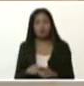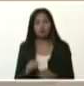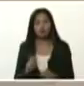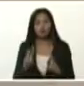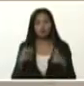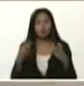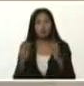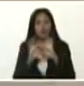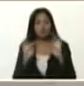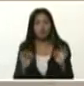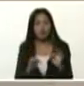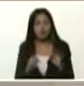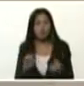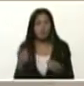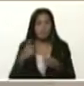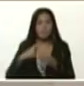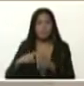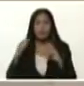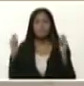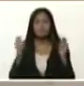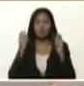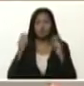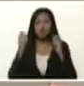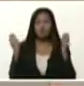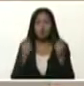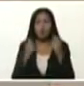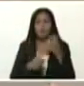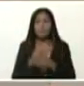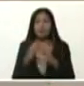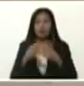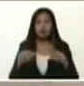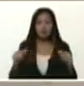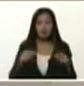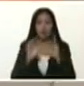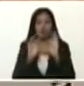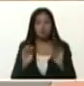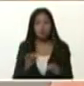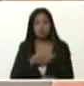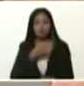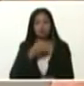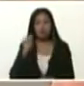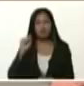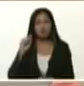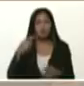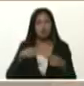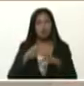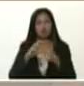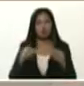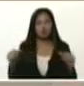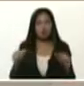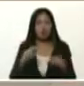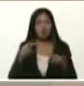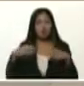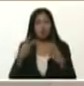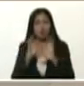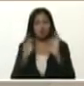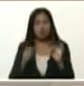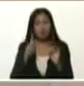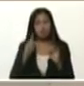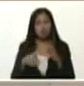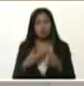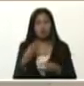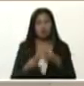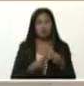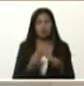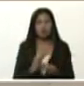de ingreso para el impulso acelerado del territorio. El socialismo en lo territorial es una de las dimensiones que